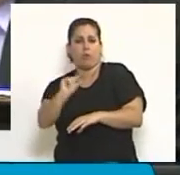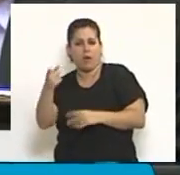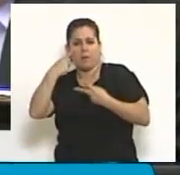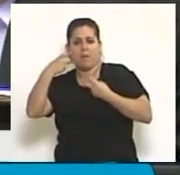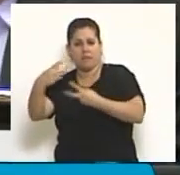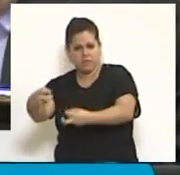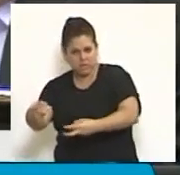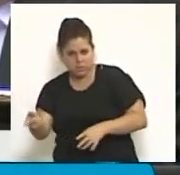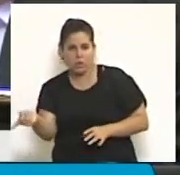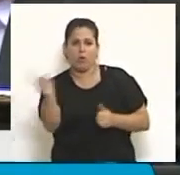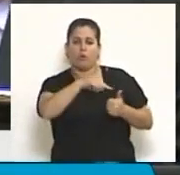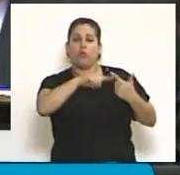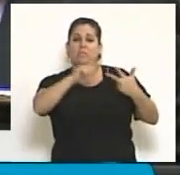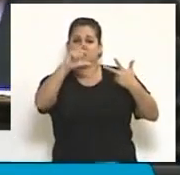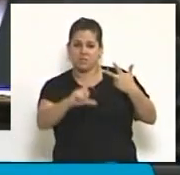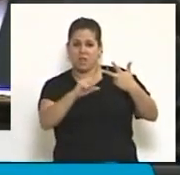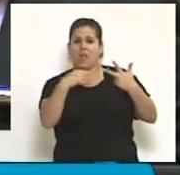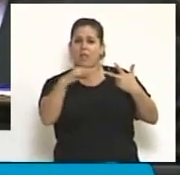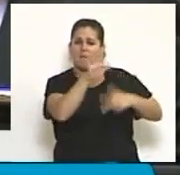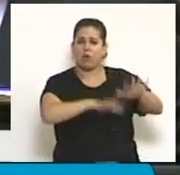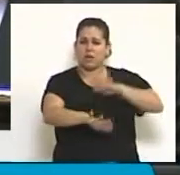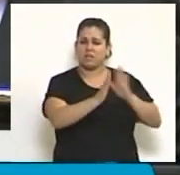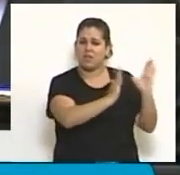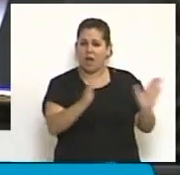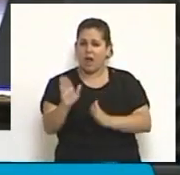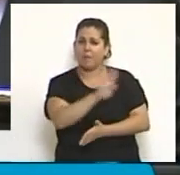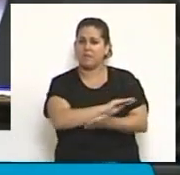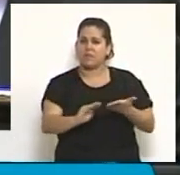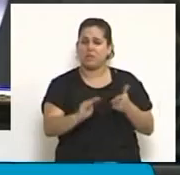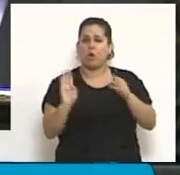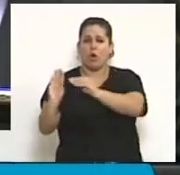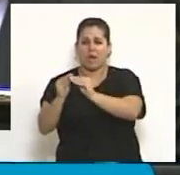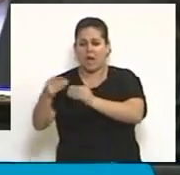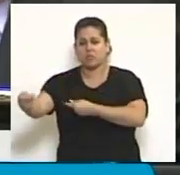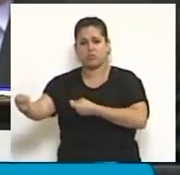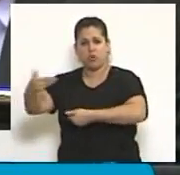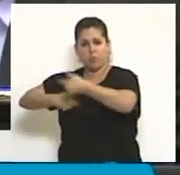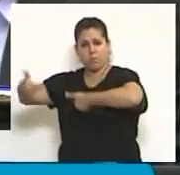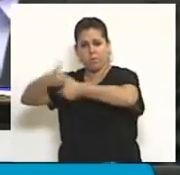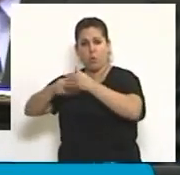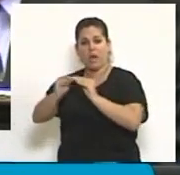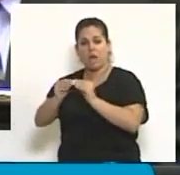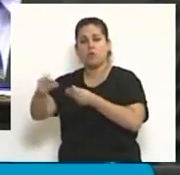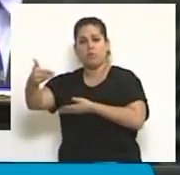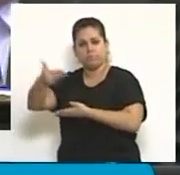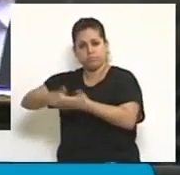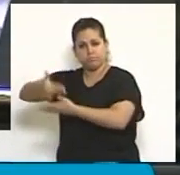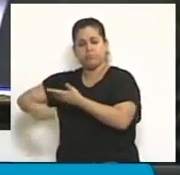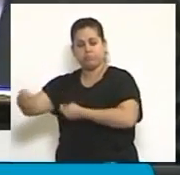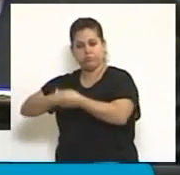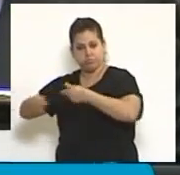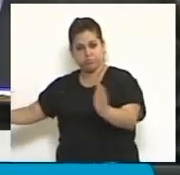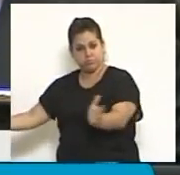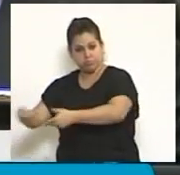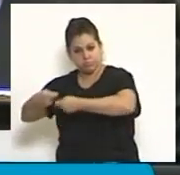o complejas. C. Organizar administrativamente la distribución de los casos que ingresen a la Fiscalía de Distrito y solo